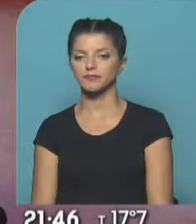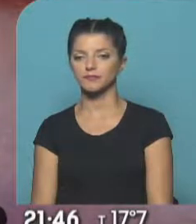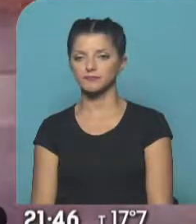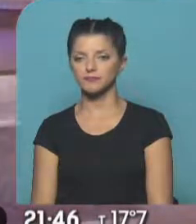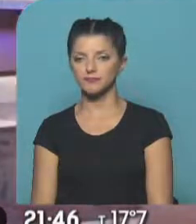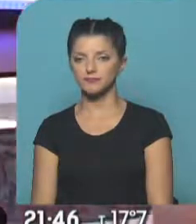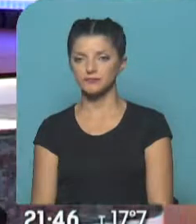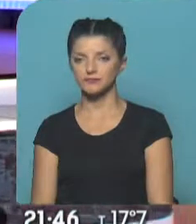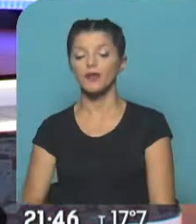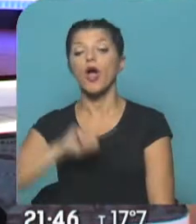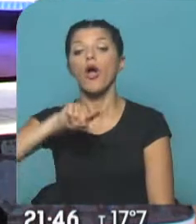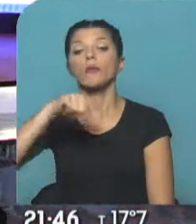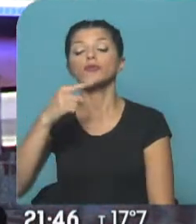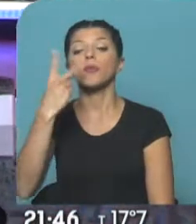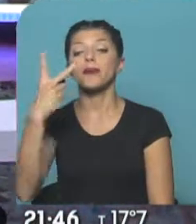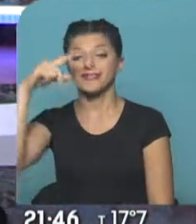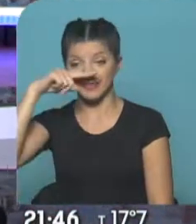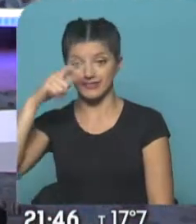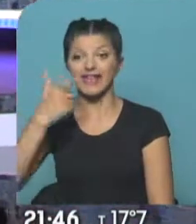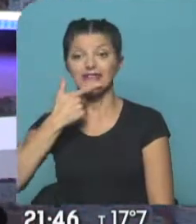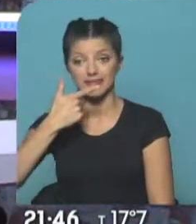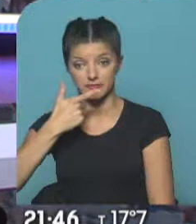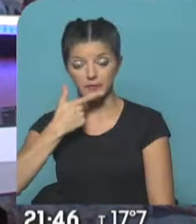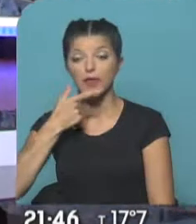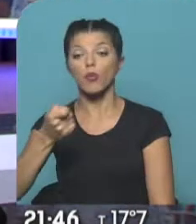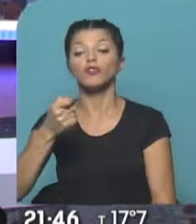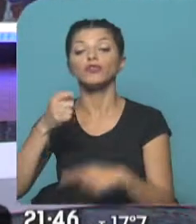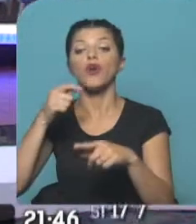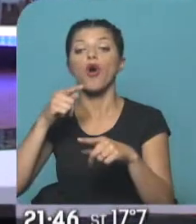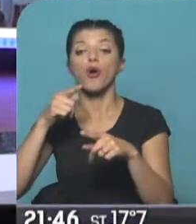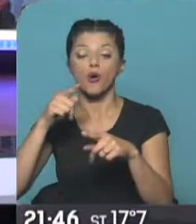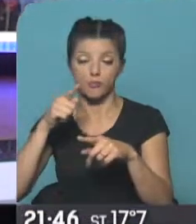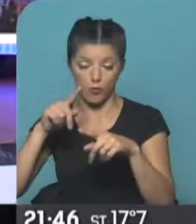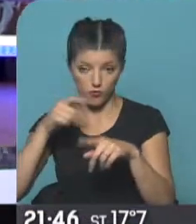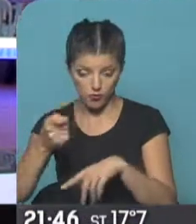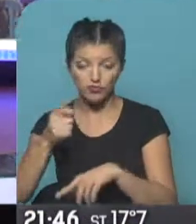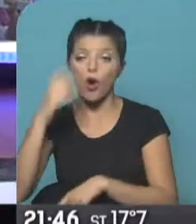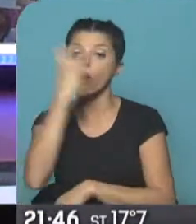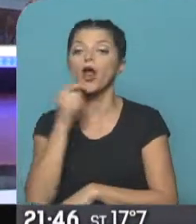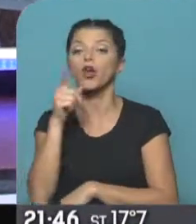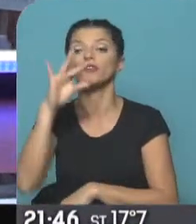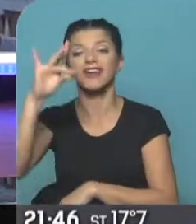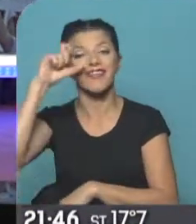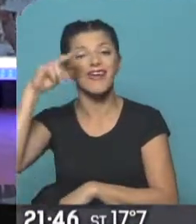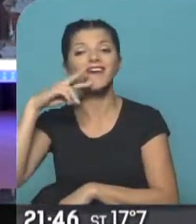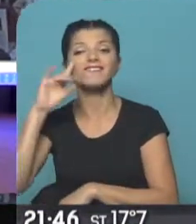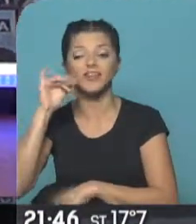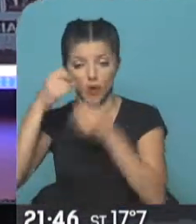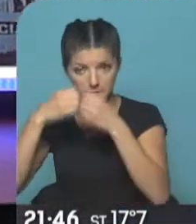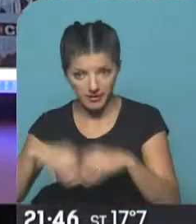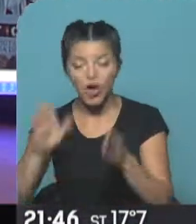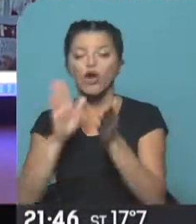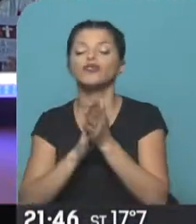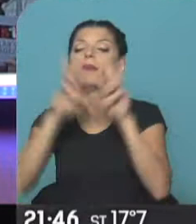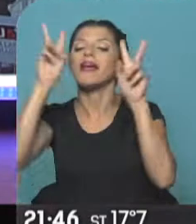el próximo 27 de septiembre arrancará el juicio oral contra el ex ministro y actual diputado julio de vido por la tragedia de 11 y así lo definió el tribunal